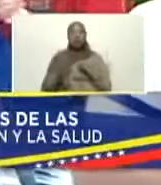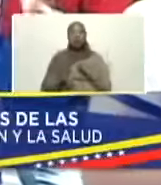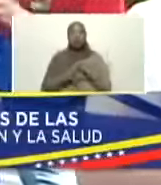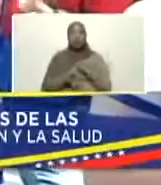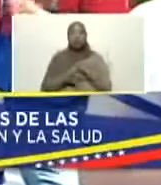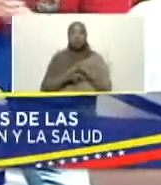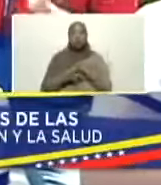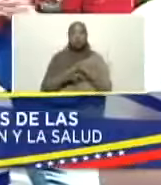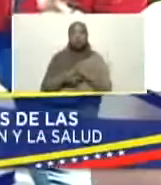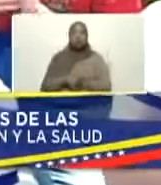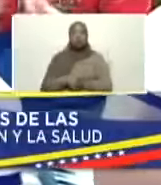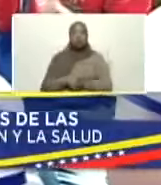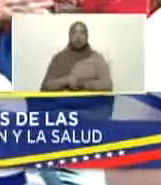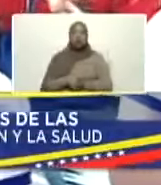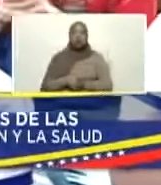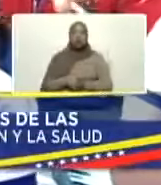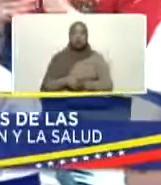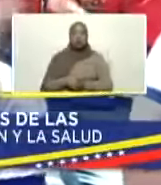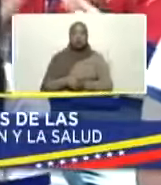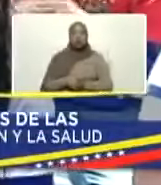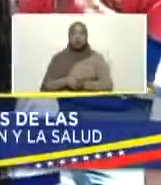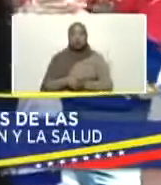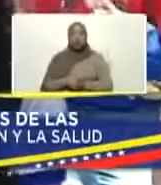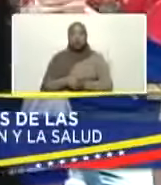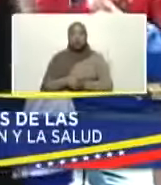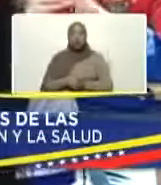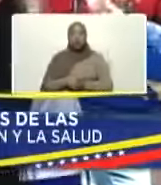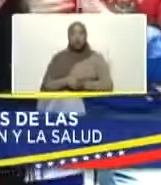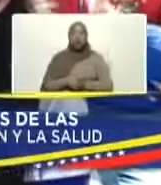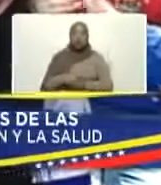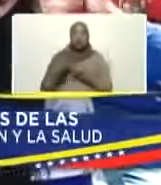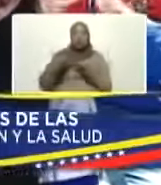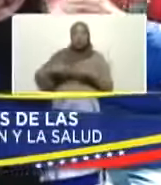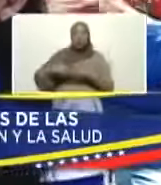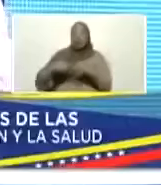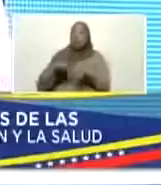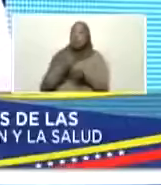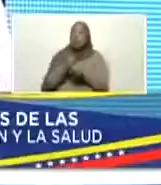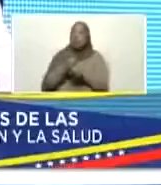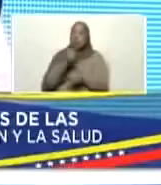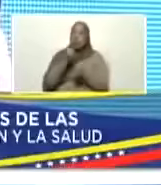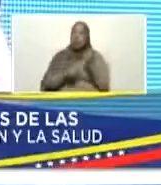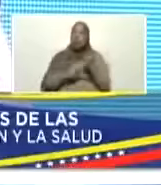tecnología y también del emprendimiento.